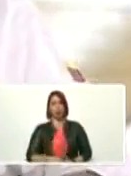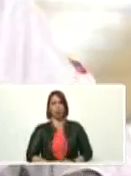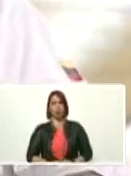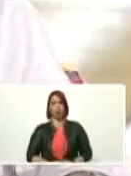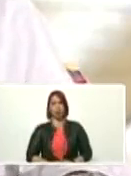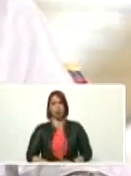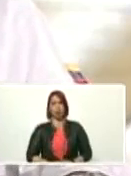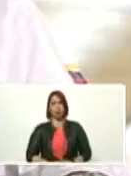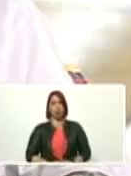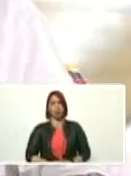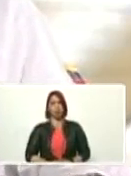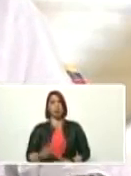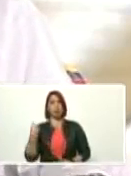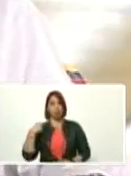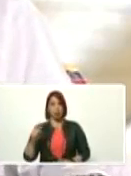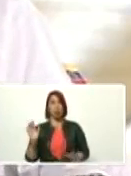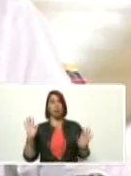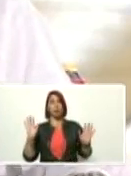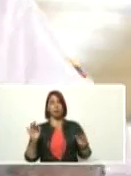Tenemos